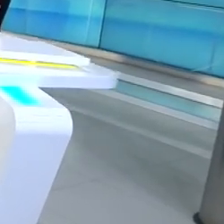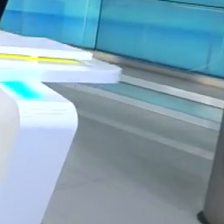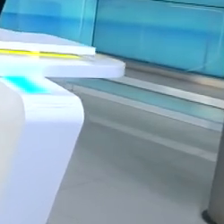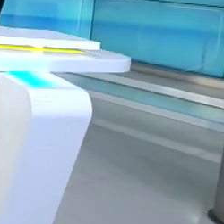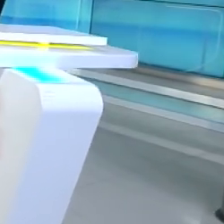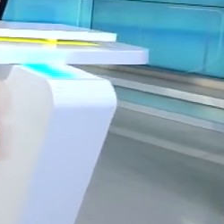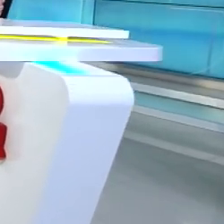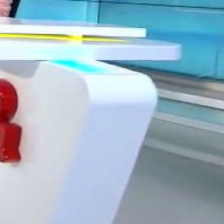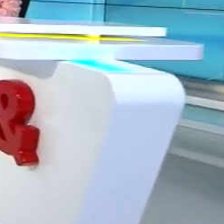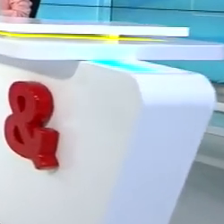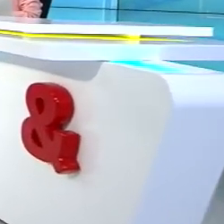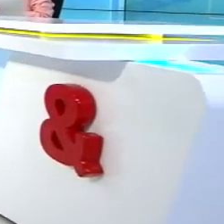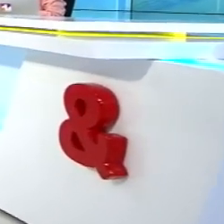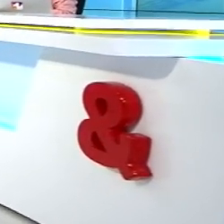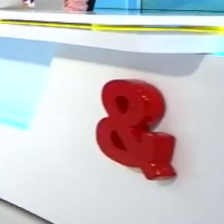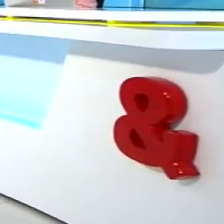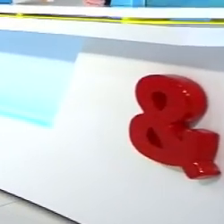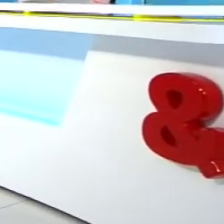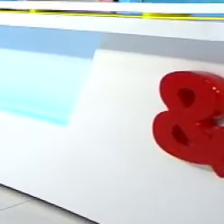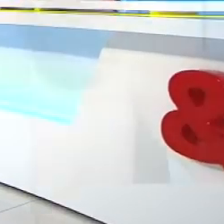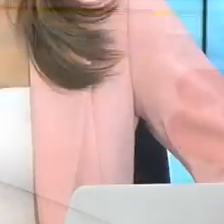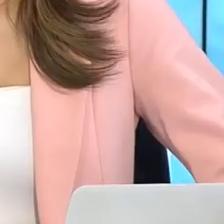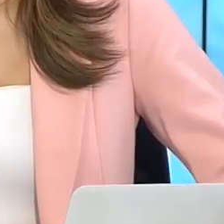Con Luisa Tobo.